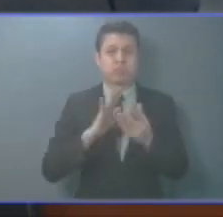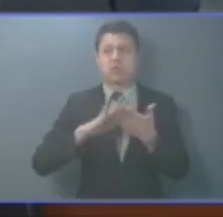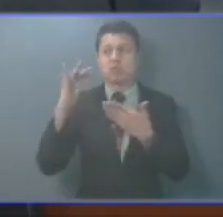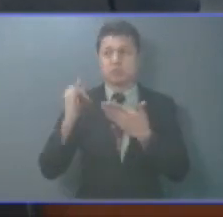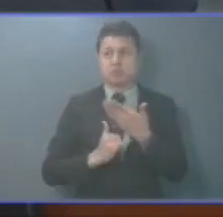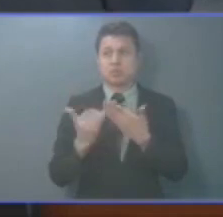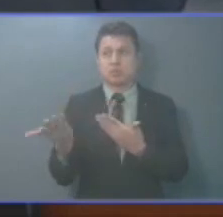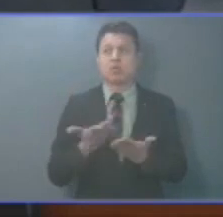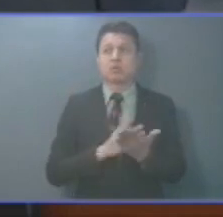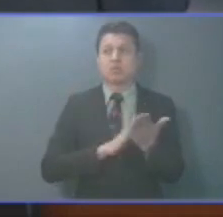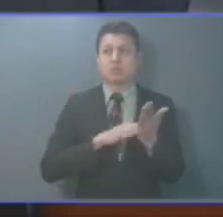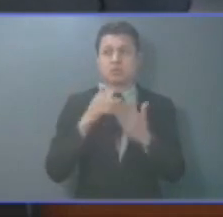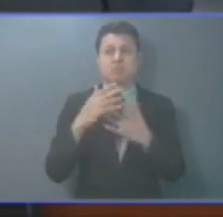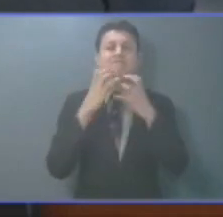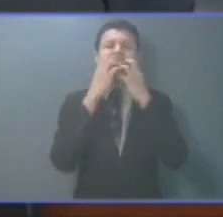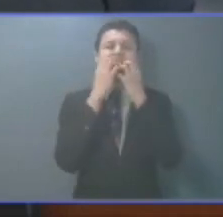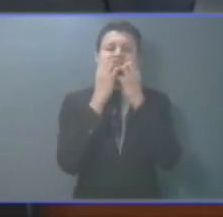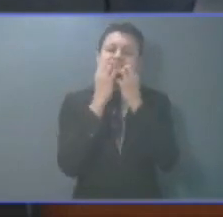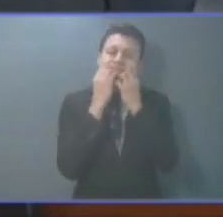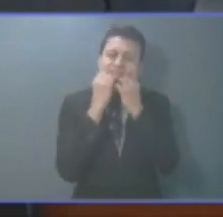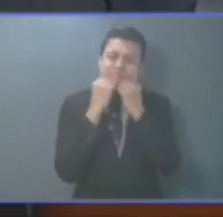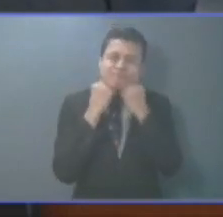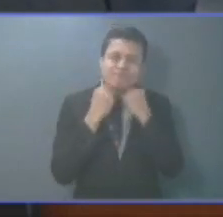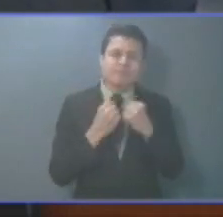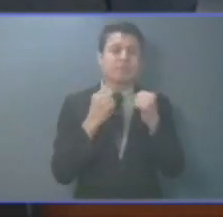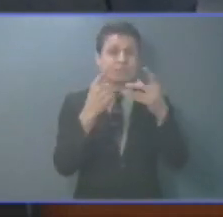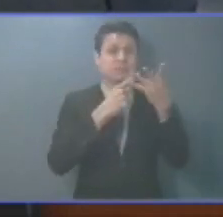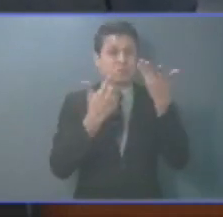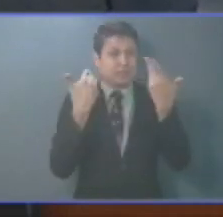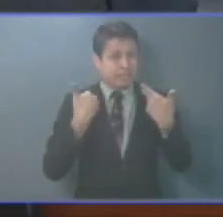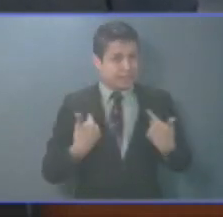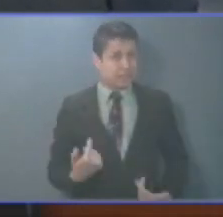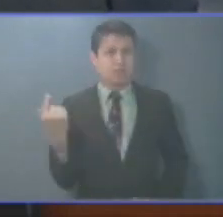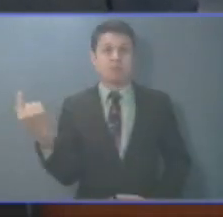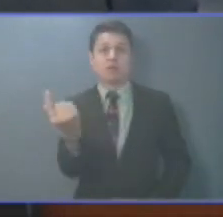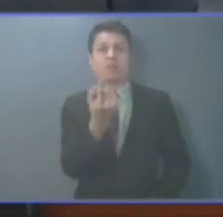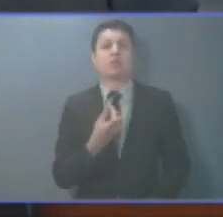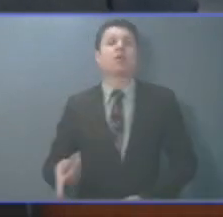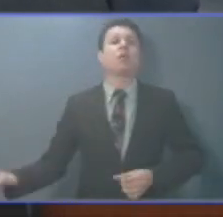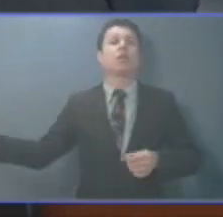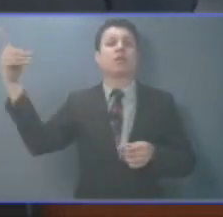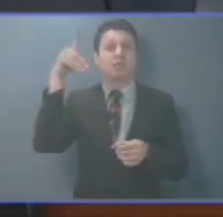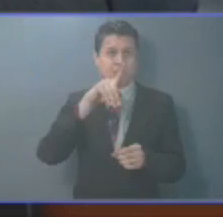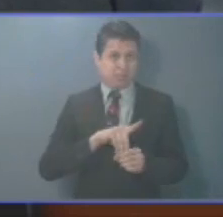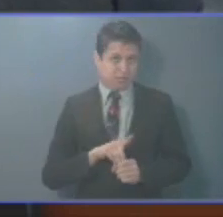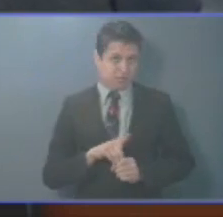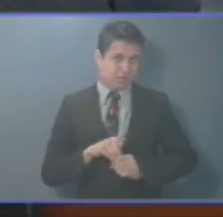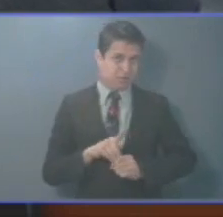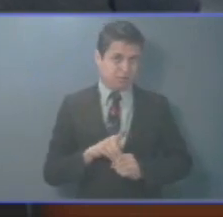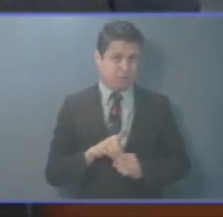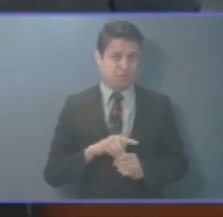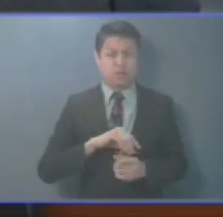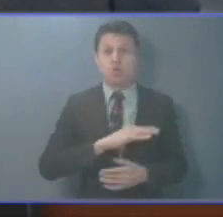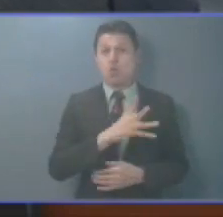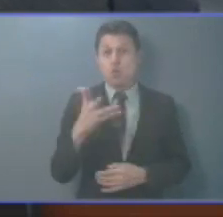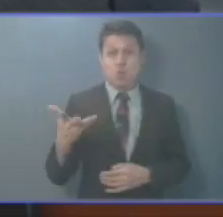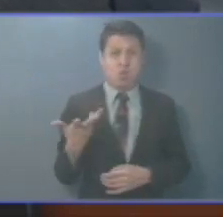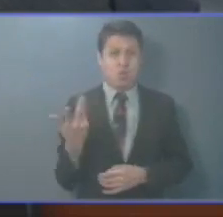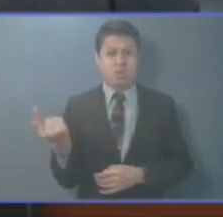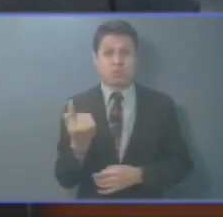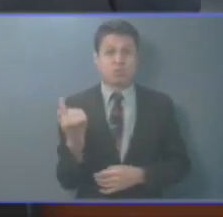y programas que garanticen los derechos de las personas con discapacidad, su inclusión en la sociedad